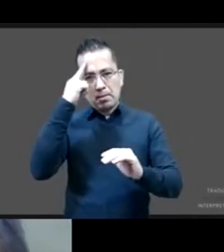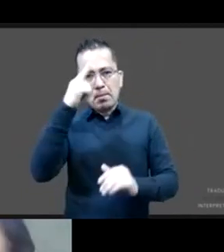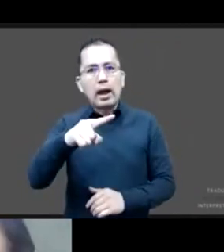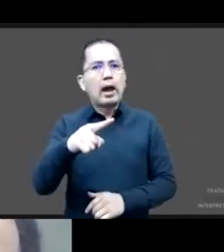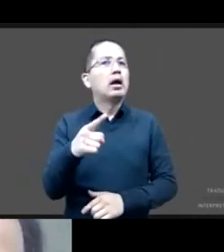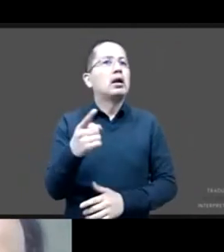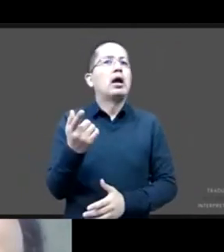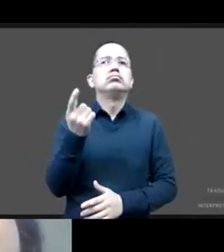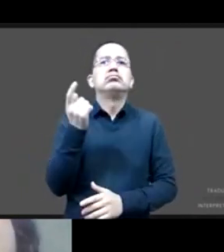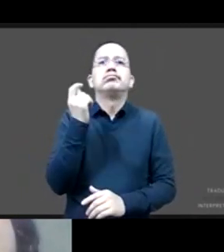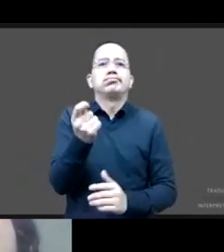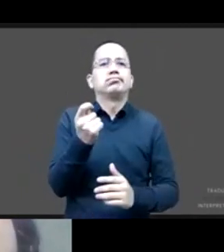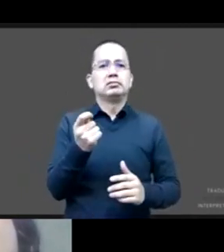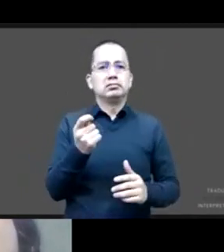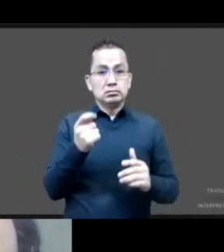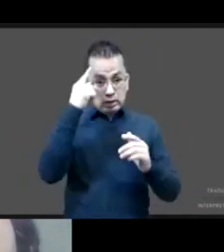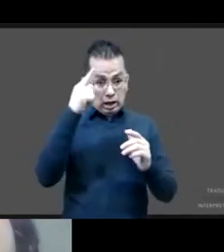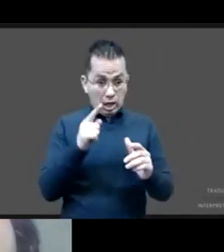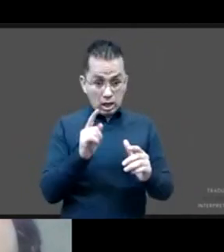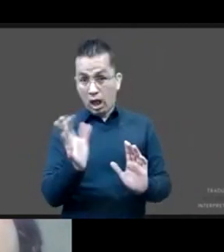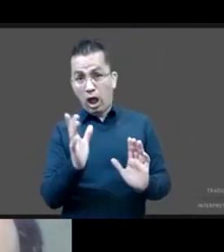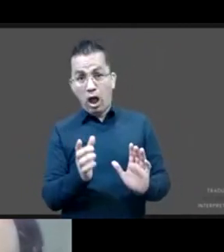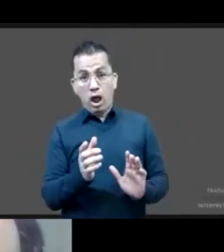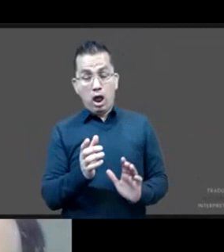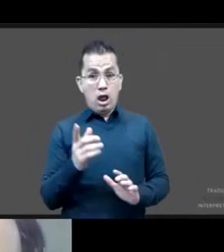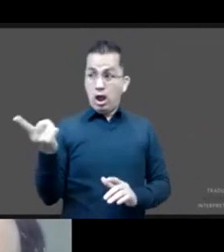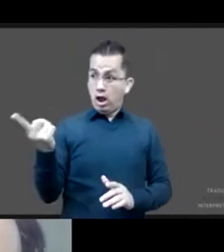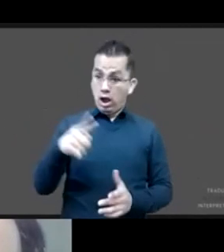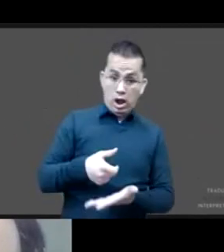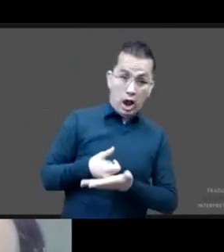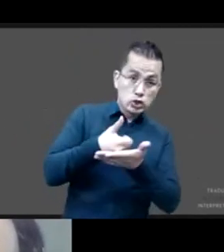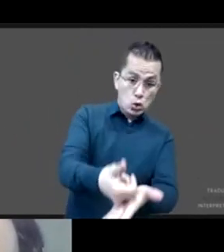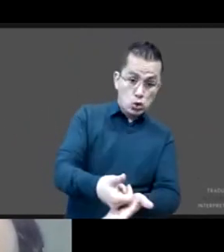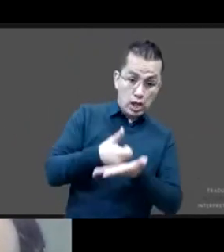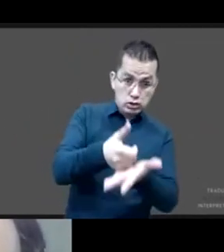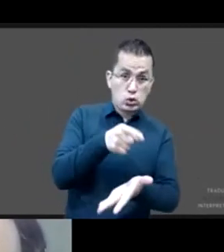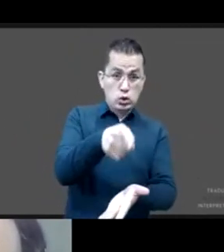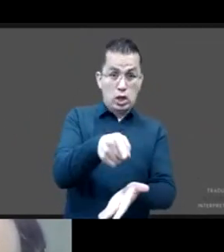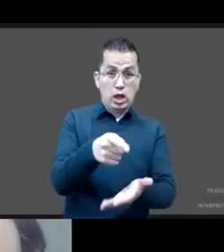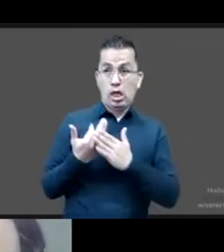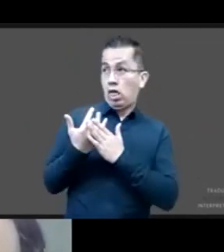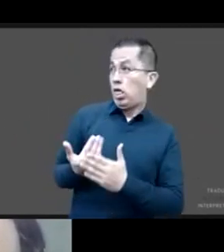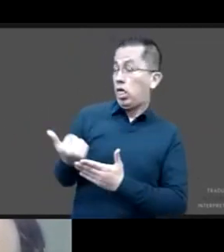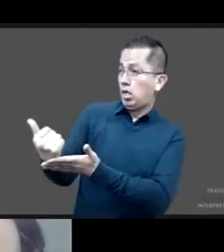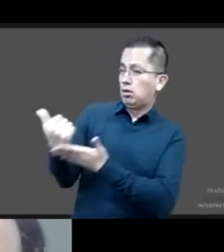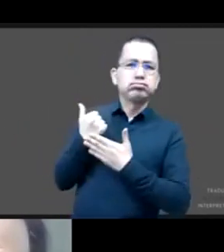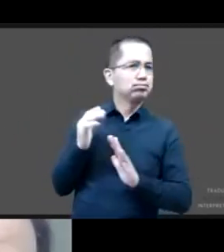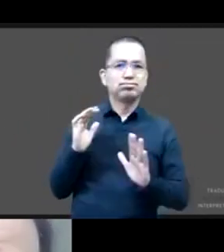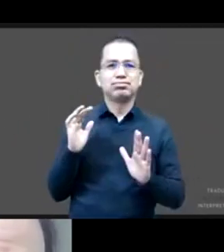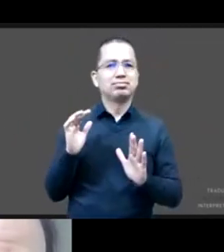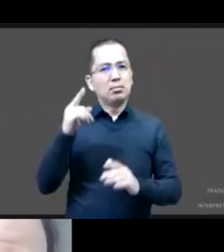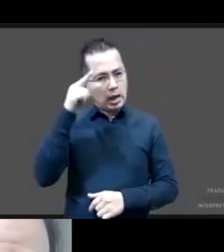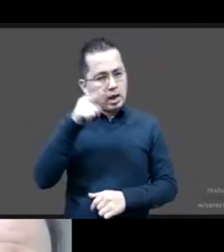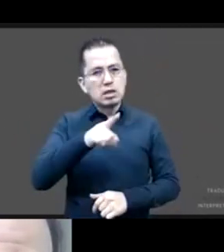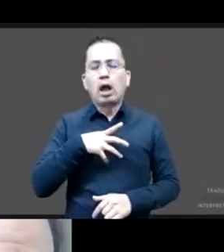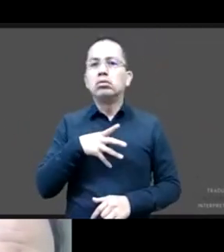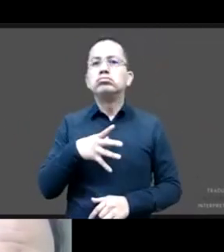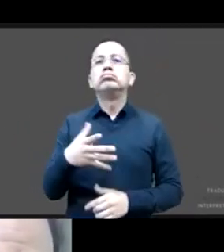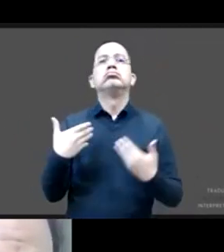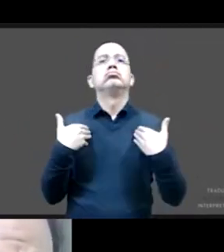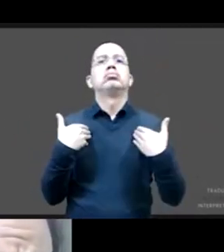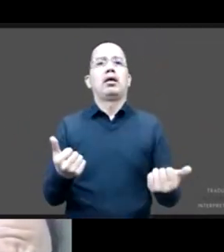no a que sean simplemente objetos de ayuda sino que a que se conviertan sujetos de su propia